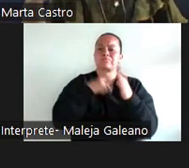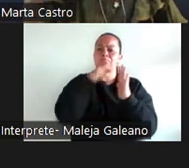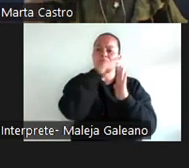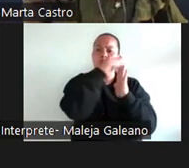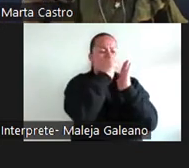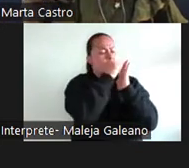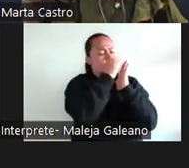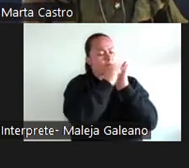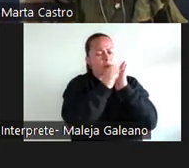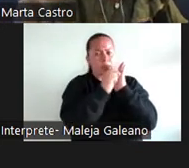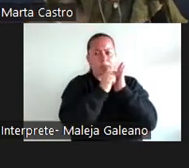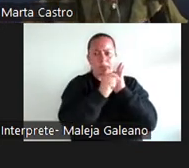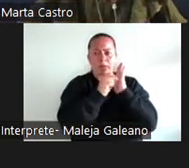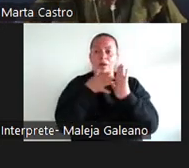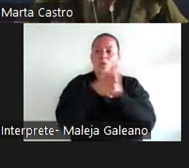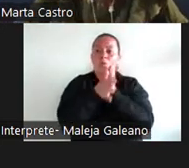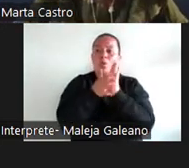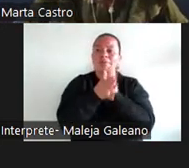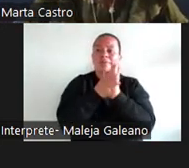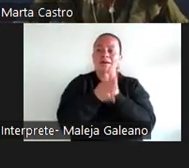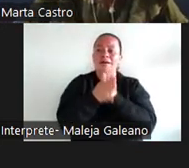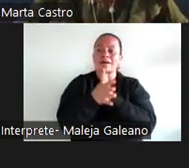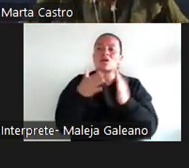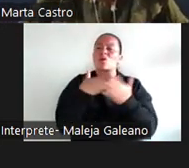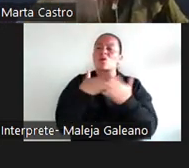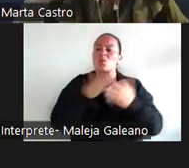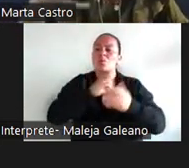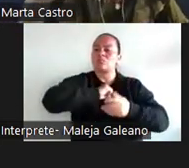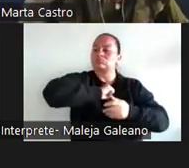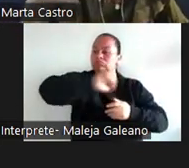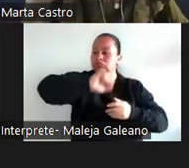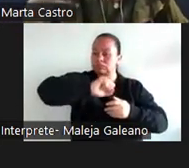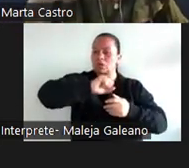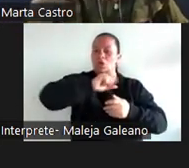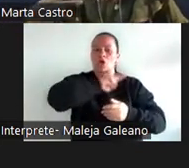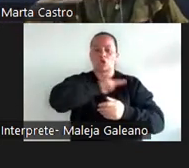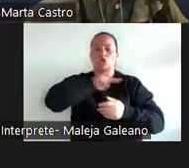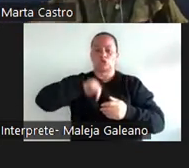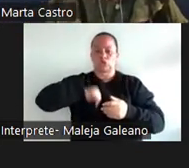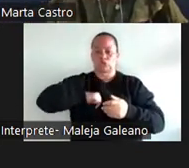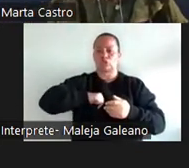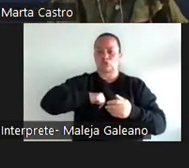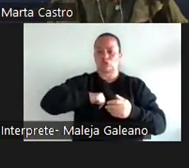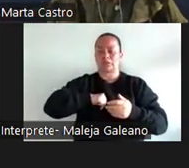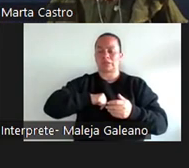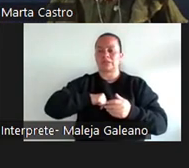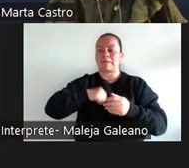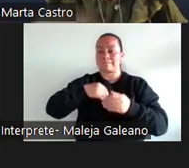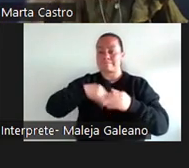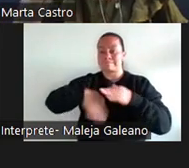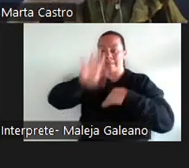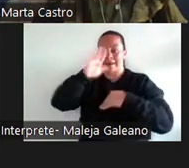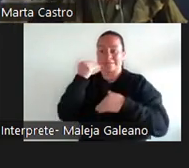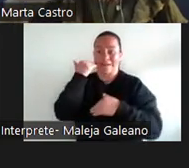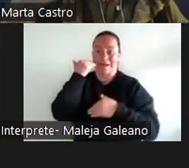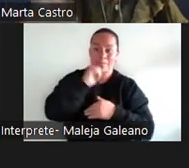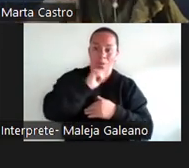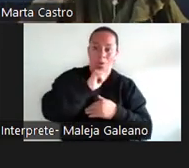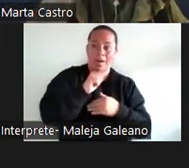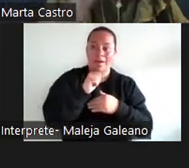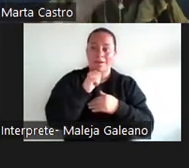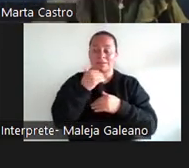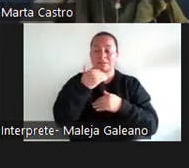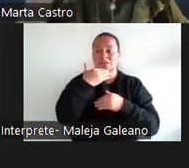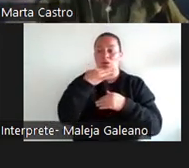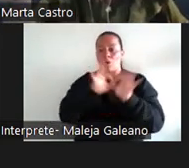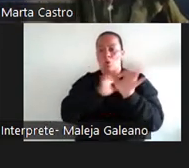modo de derechos eh que que nosotras somos titulares de cuidados cierto no menciona directamente